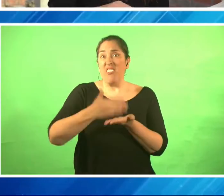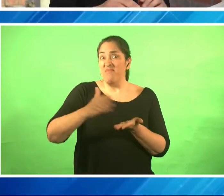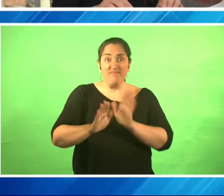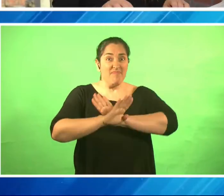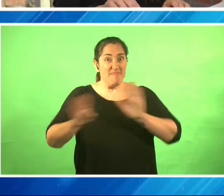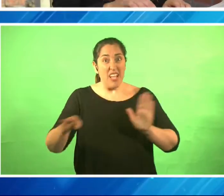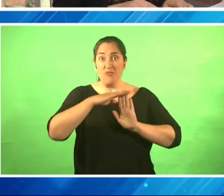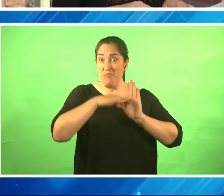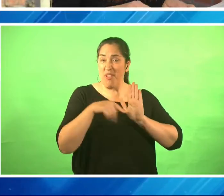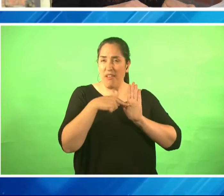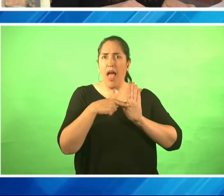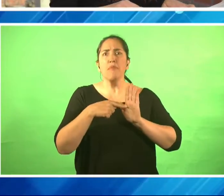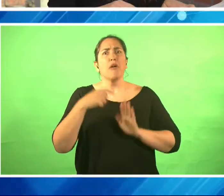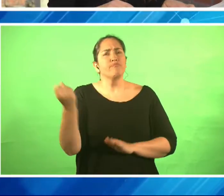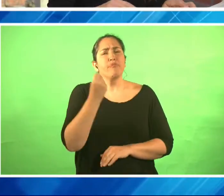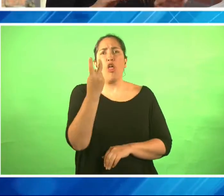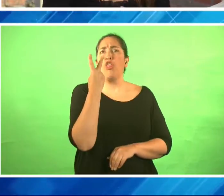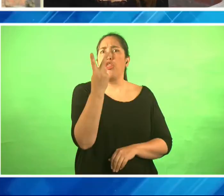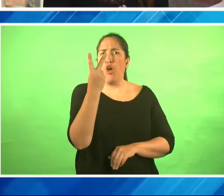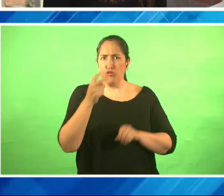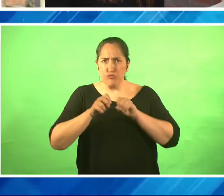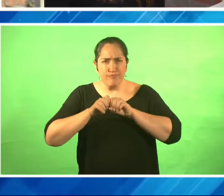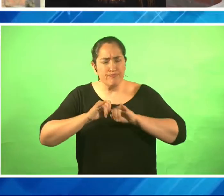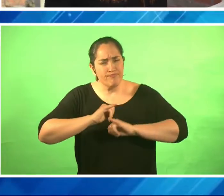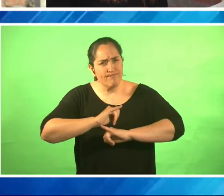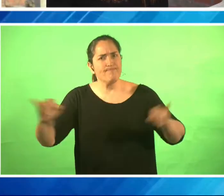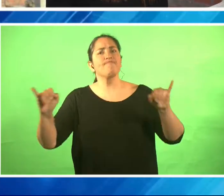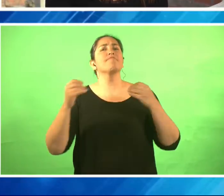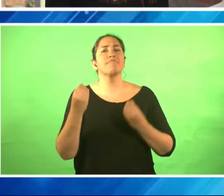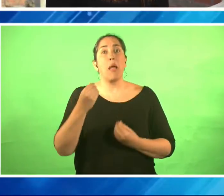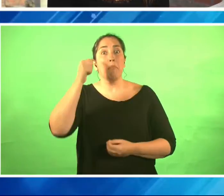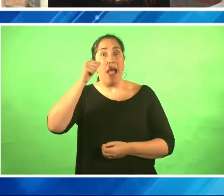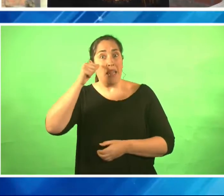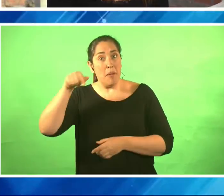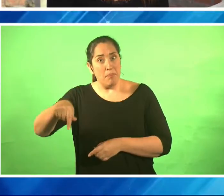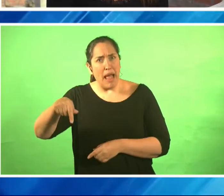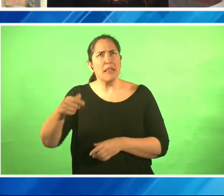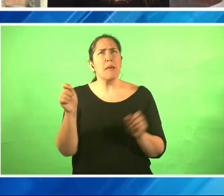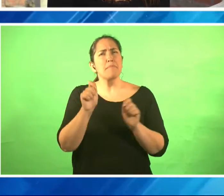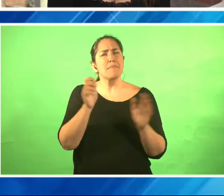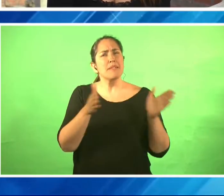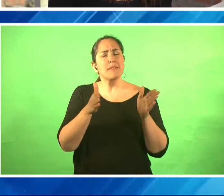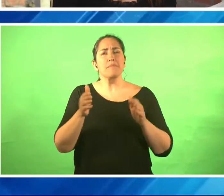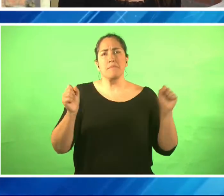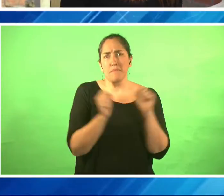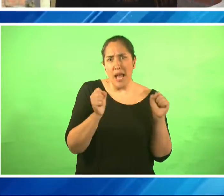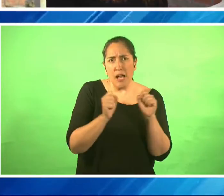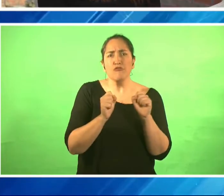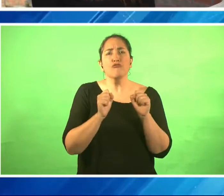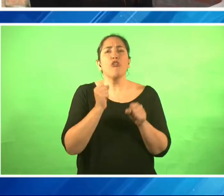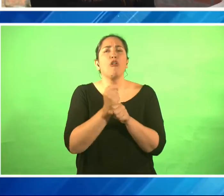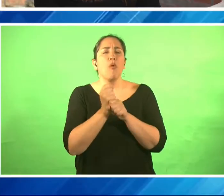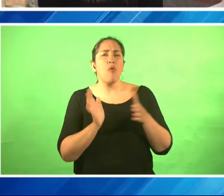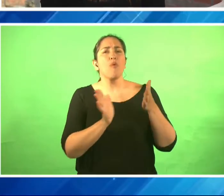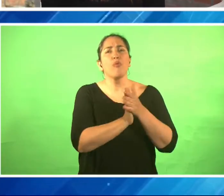hecho dos lanzamientos muy masivos, uno en Mar del Plata alrededor de mayo, junto a los sindicatos de